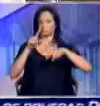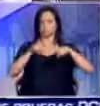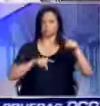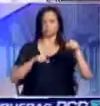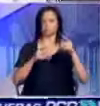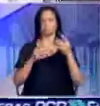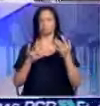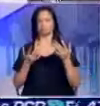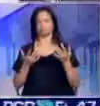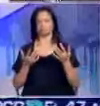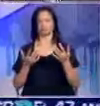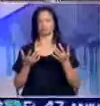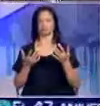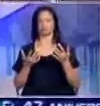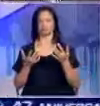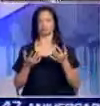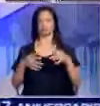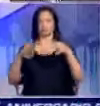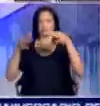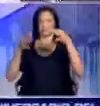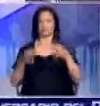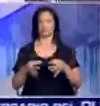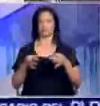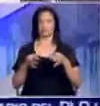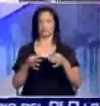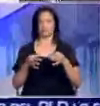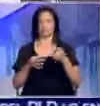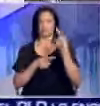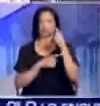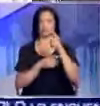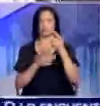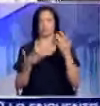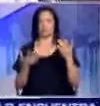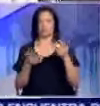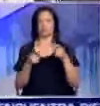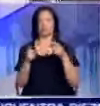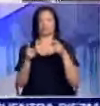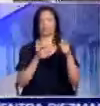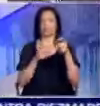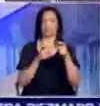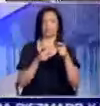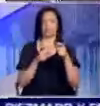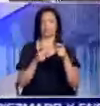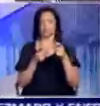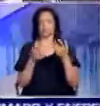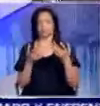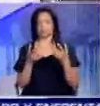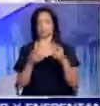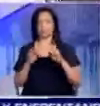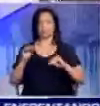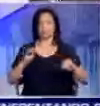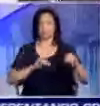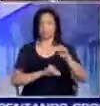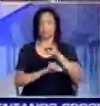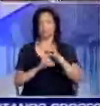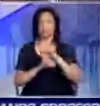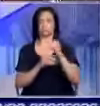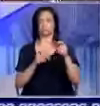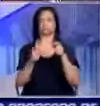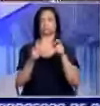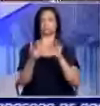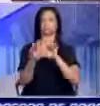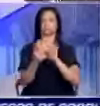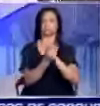manera que las medidas van en camino a controlar más la movilidad o el